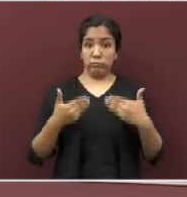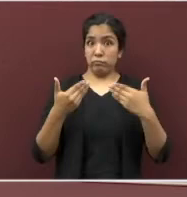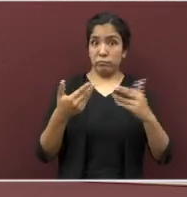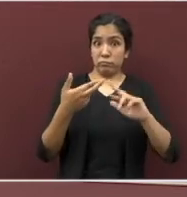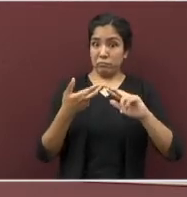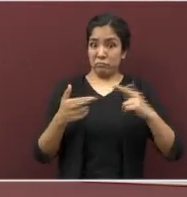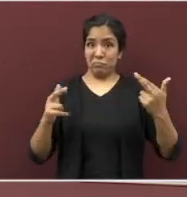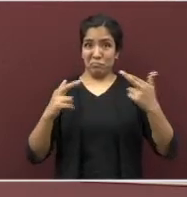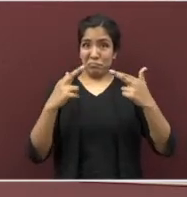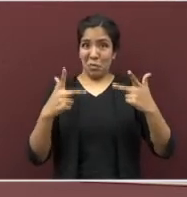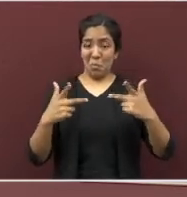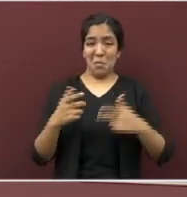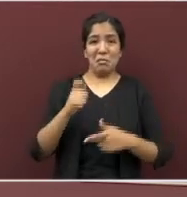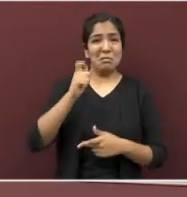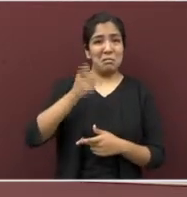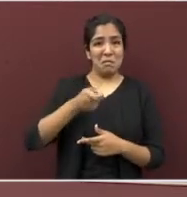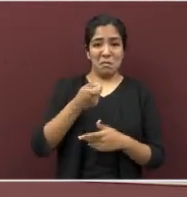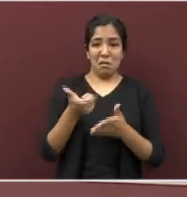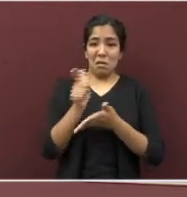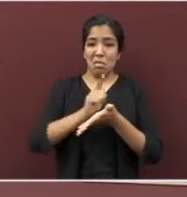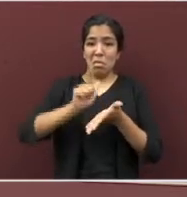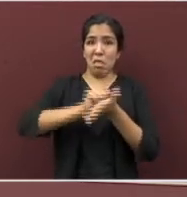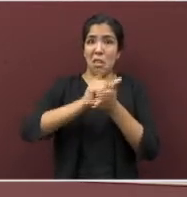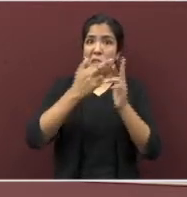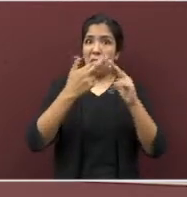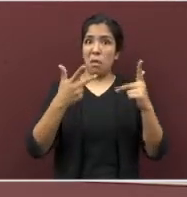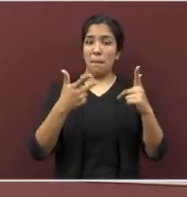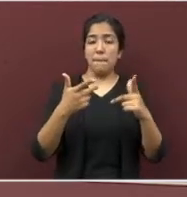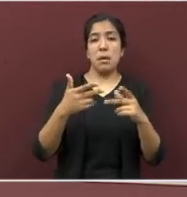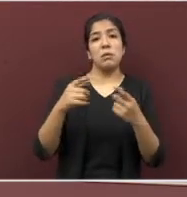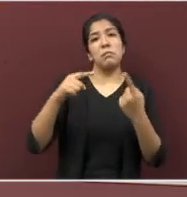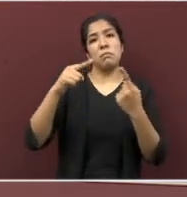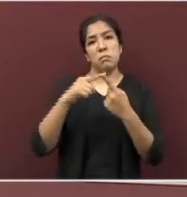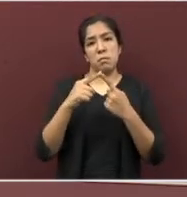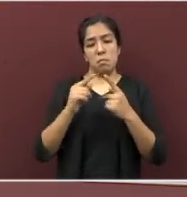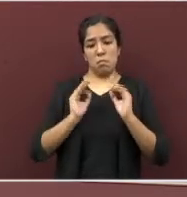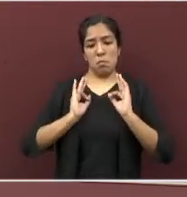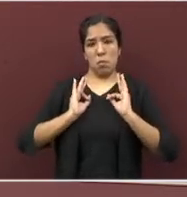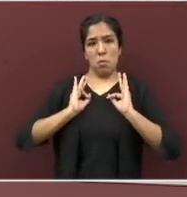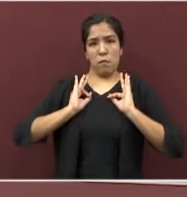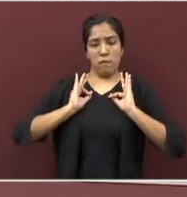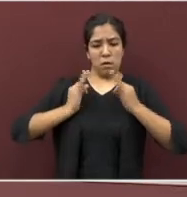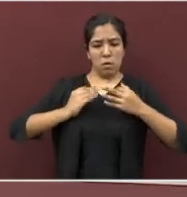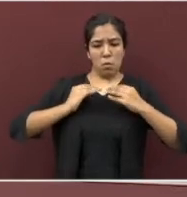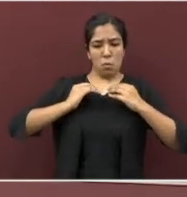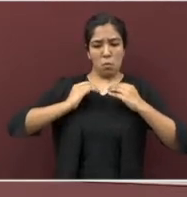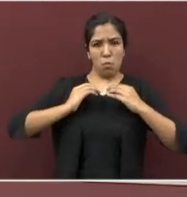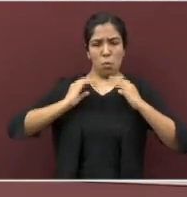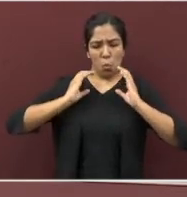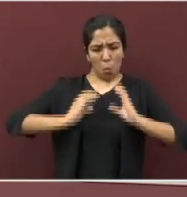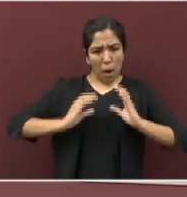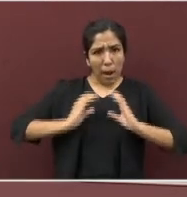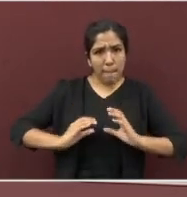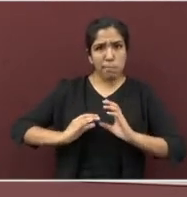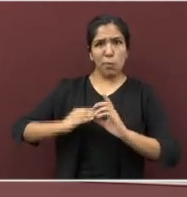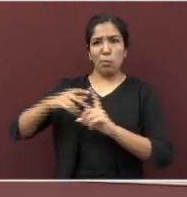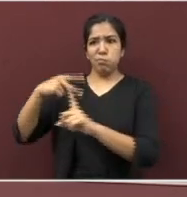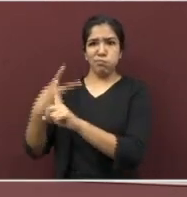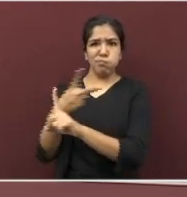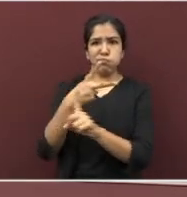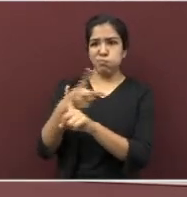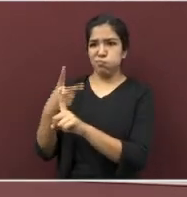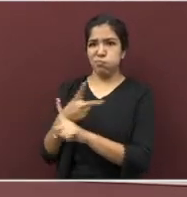e incluye el maltrato físico sexual psicológico y emocional la violencia por